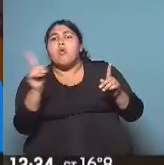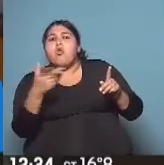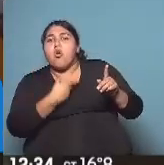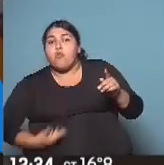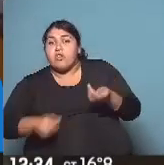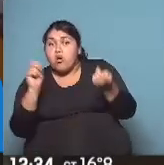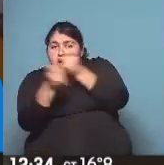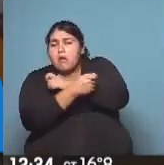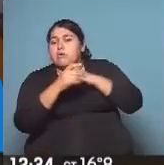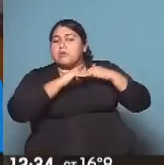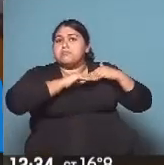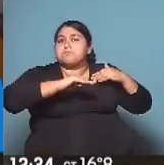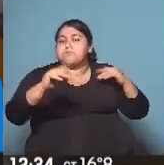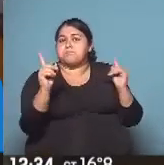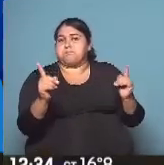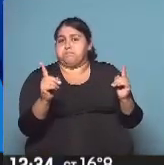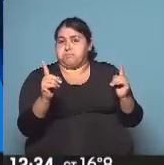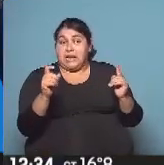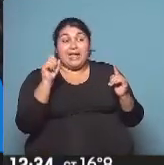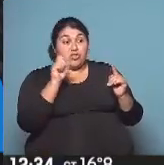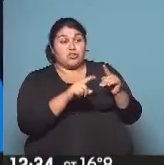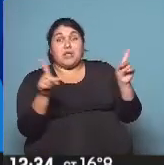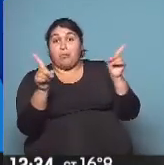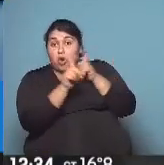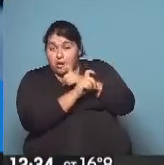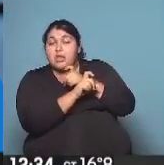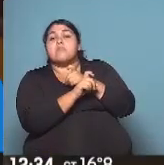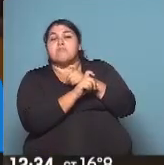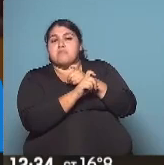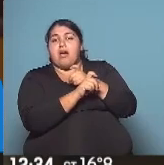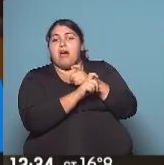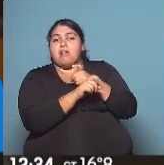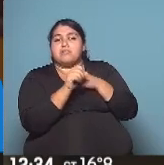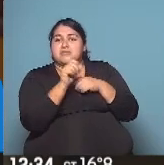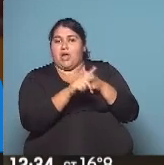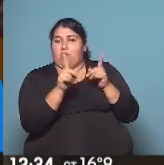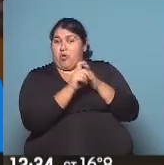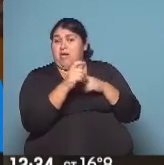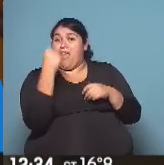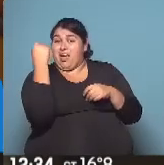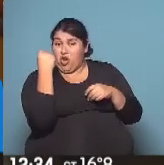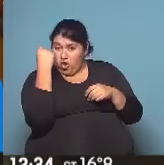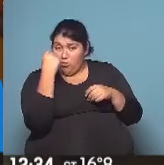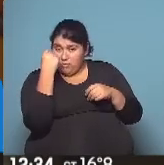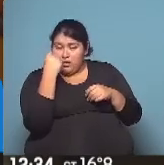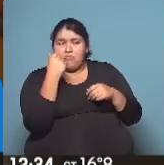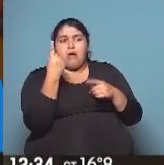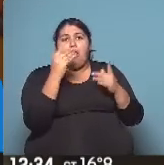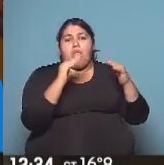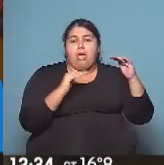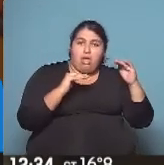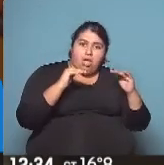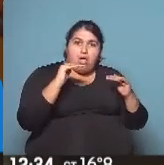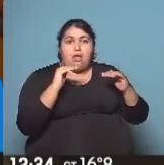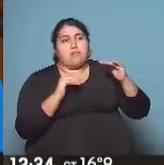todo ese interín, en lo que yo llamo estos problemas estructurales que son más de largo plazo, la economía ha acumulado muchos desequilibrios, el